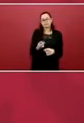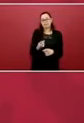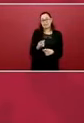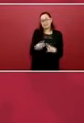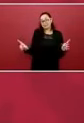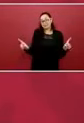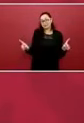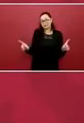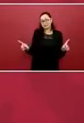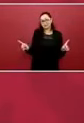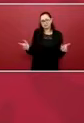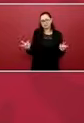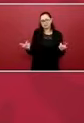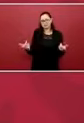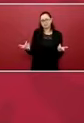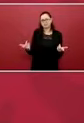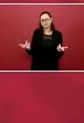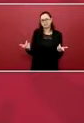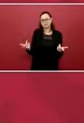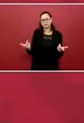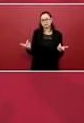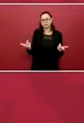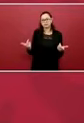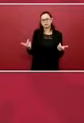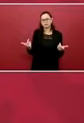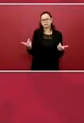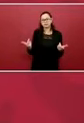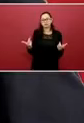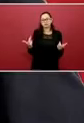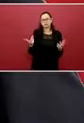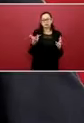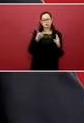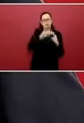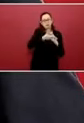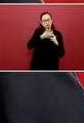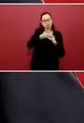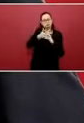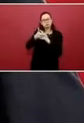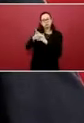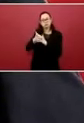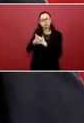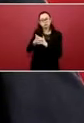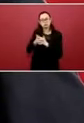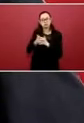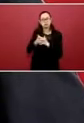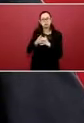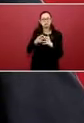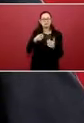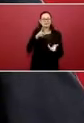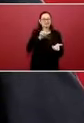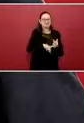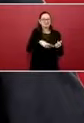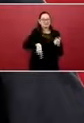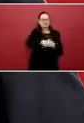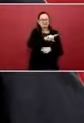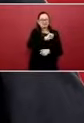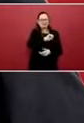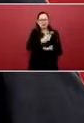ahora a los homicidios se vinculan más a la delincuencia organizada.